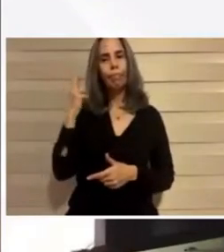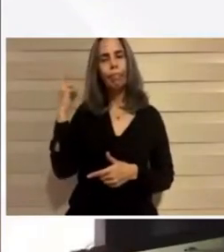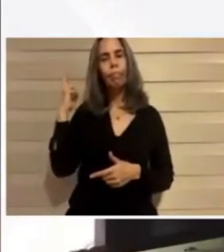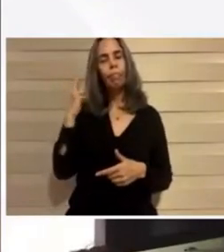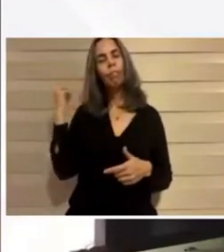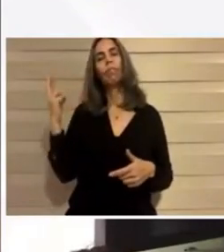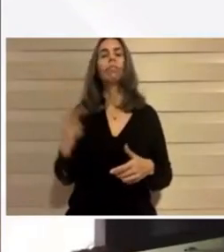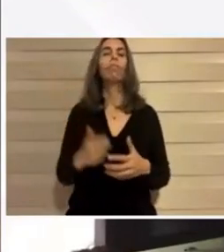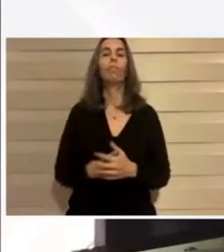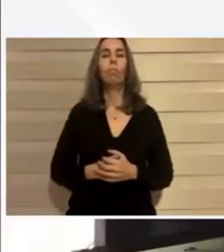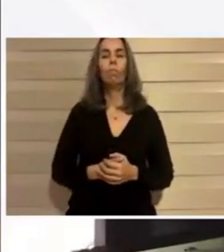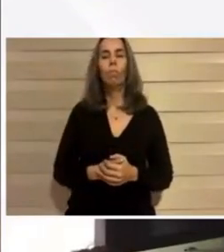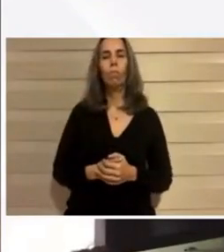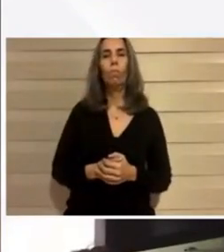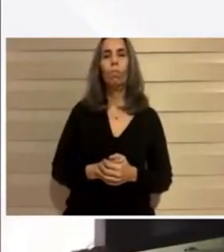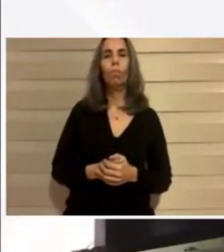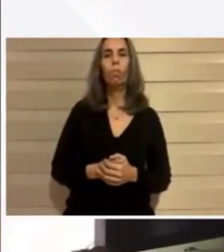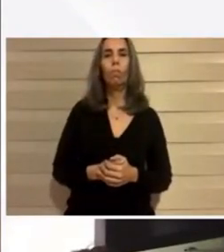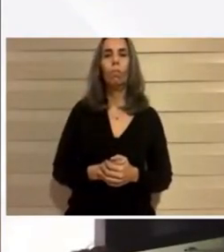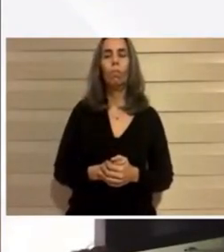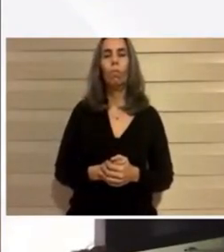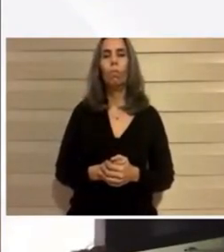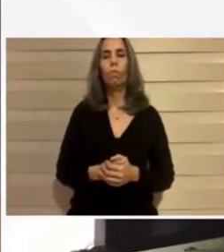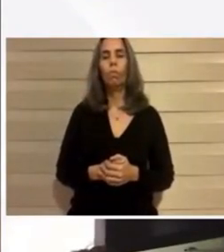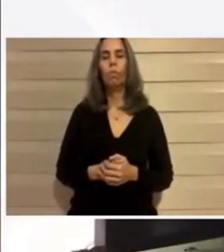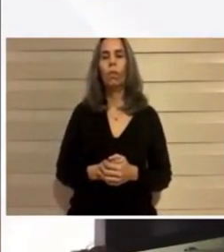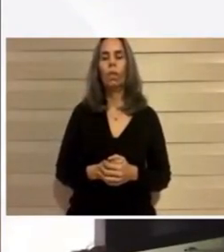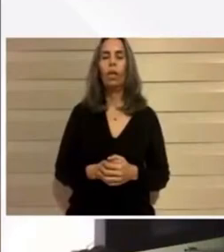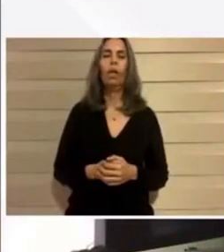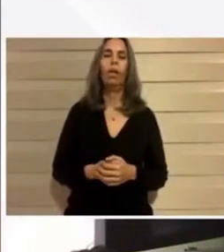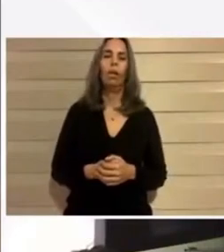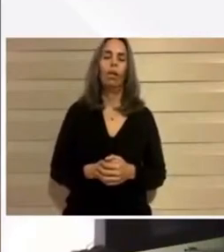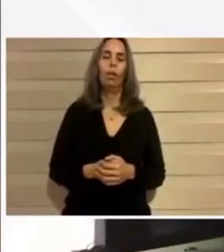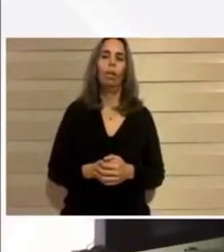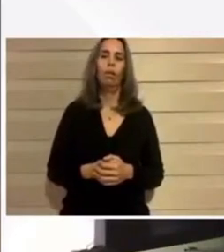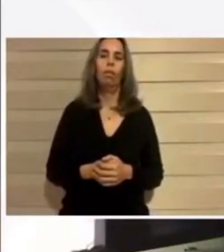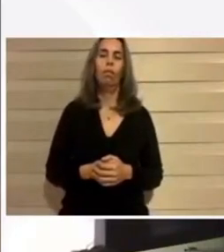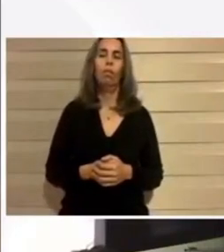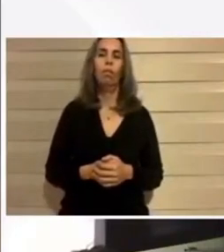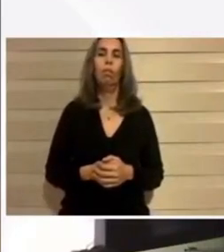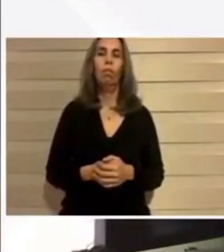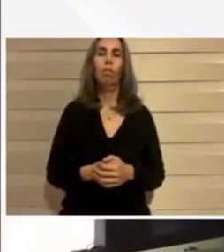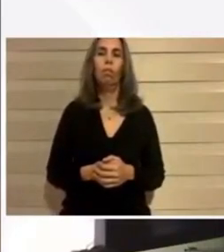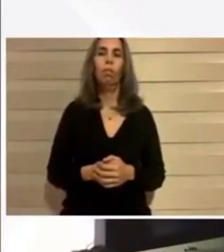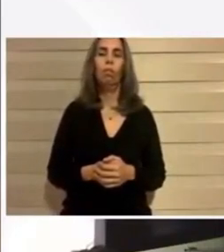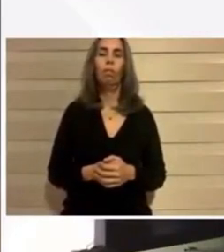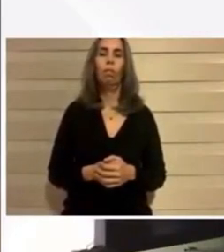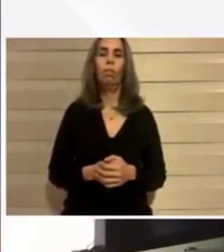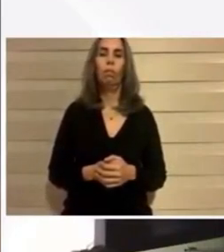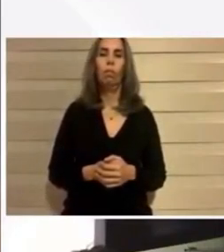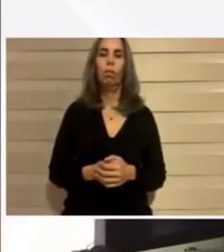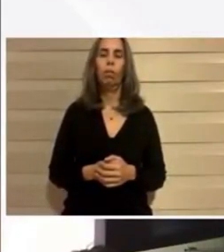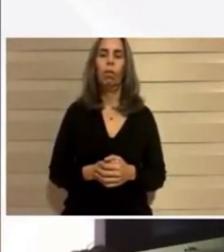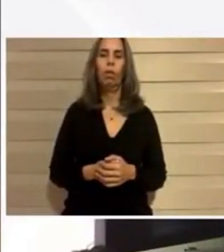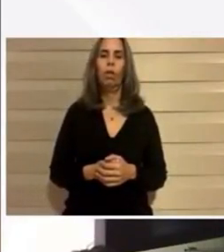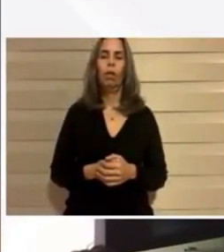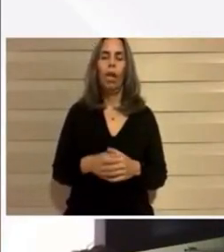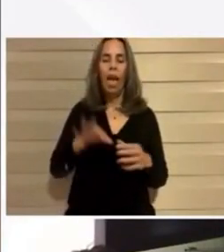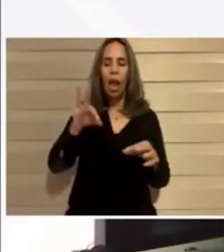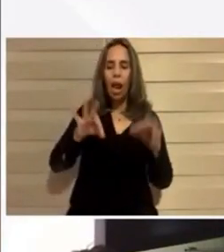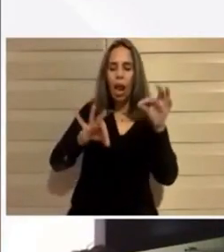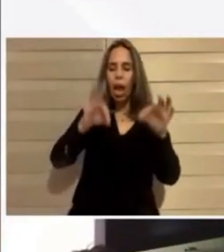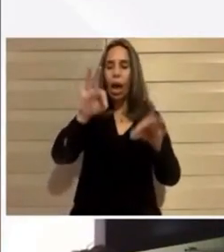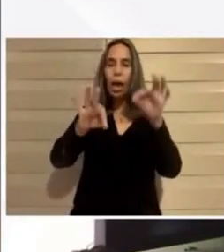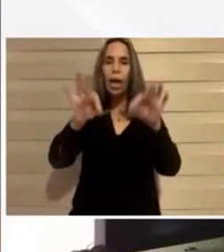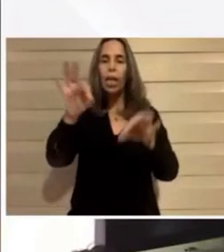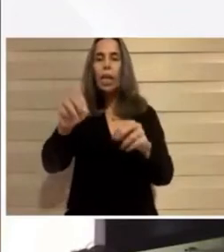en 64 casillas. Es una versión de competición. Está considerado como un deporte. El ajedrez me ha dado la oportunidad